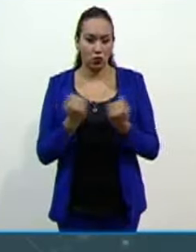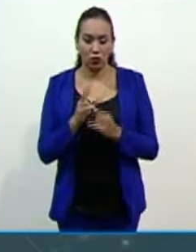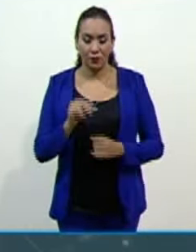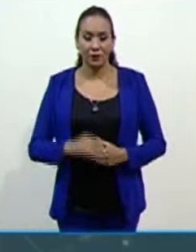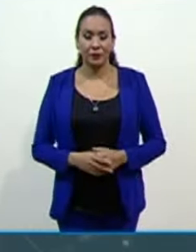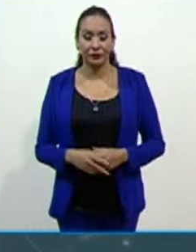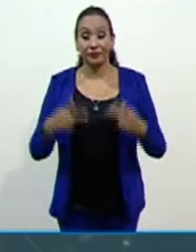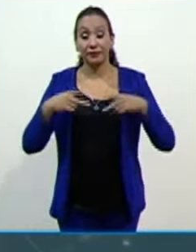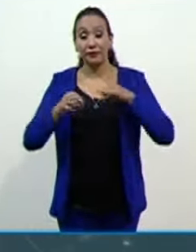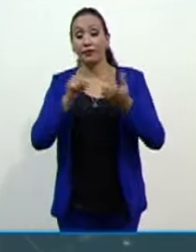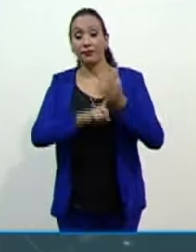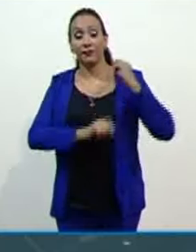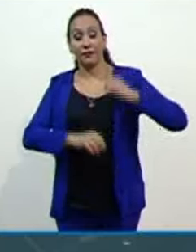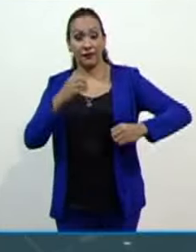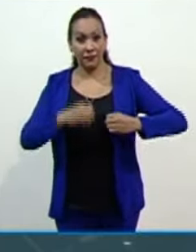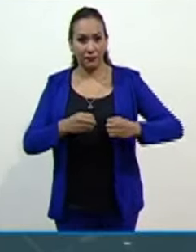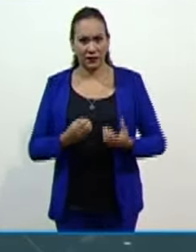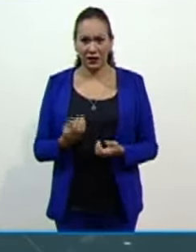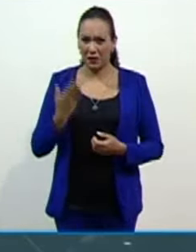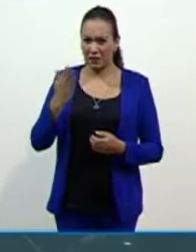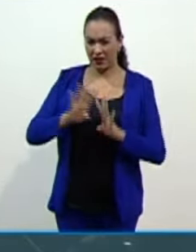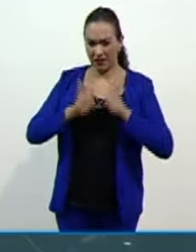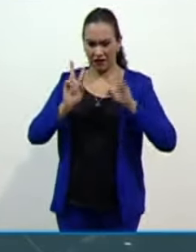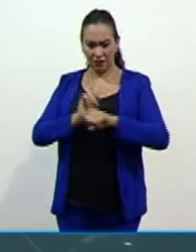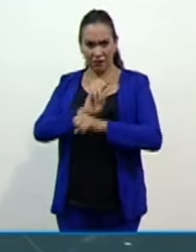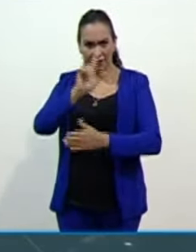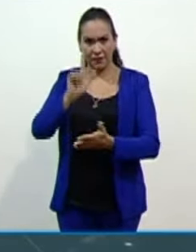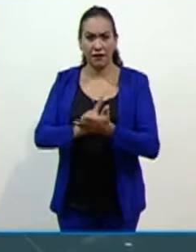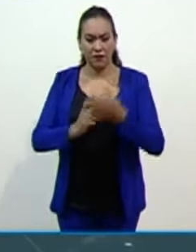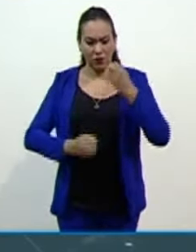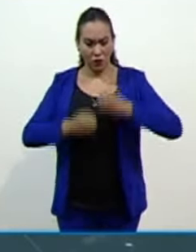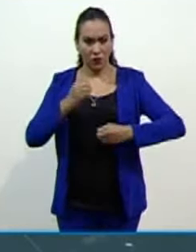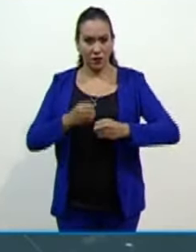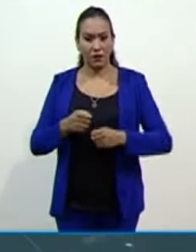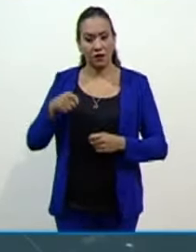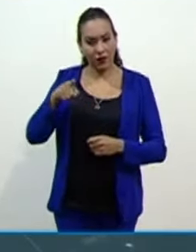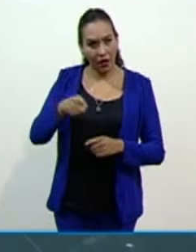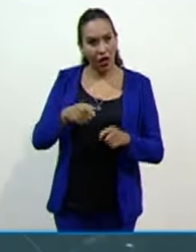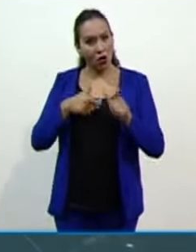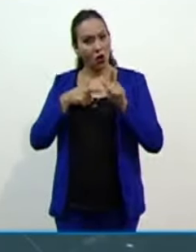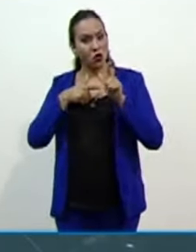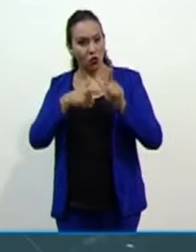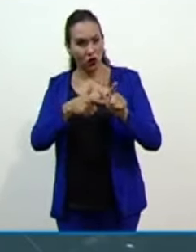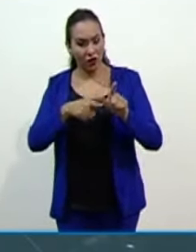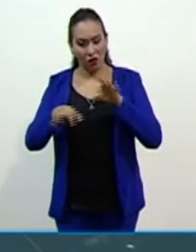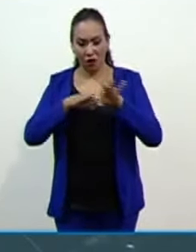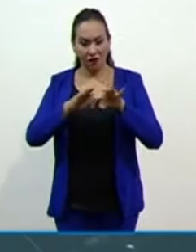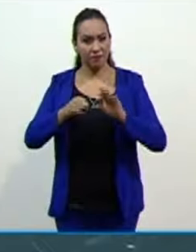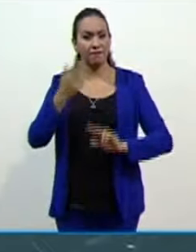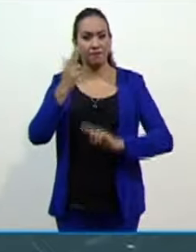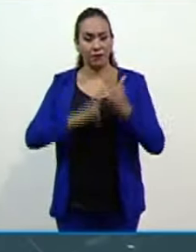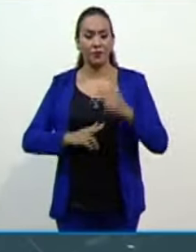Trabajadores del Poder Judicial demandan al Consejo de la Judicatura Federal prorrogar suspensión de labores.